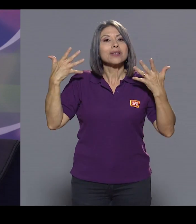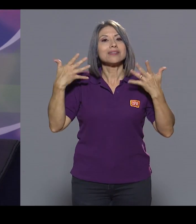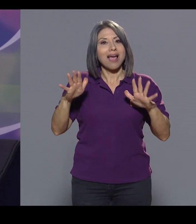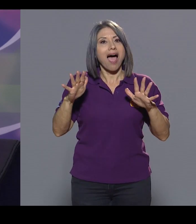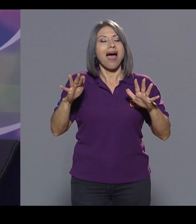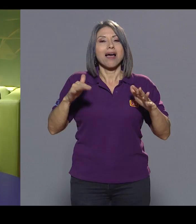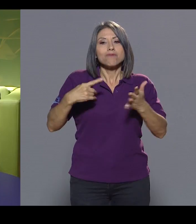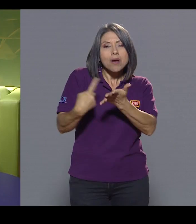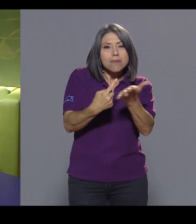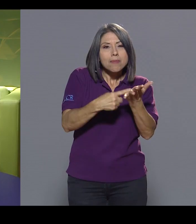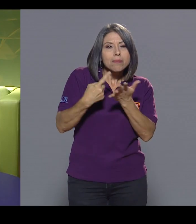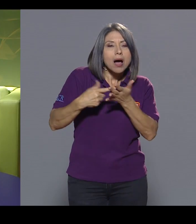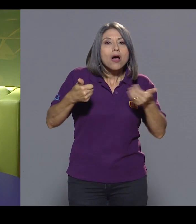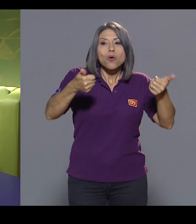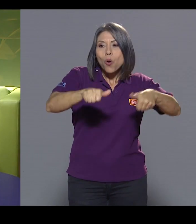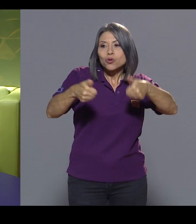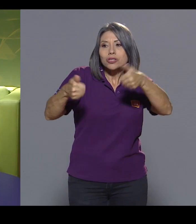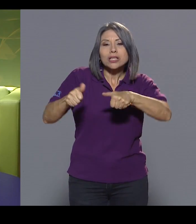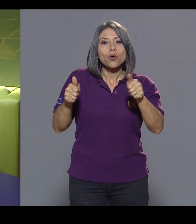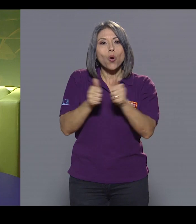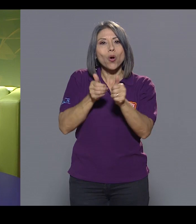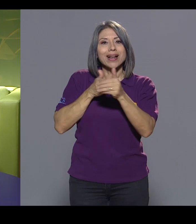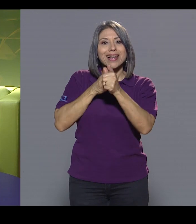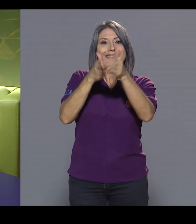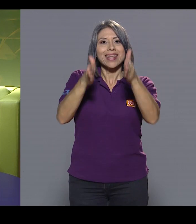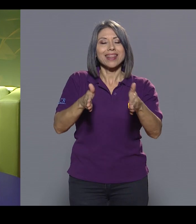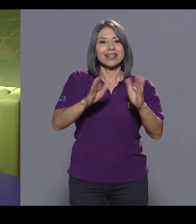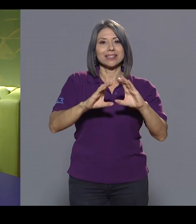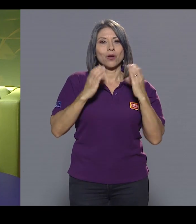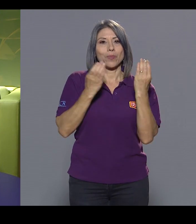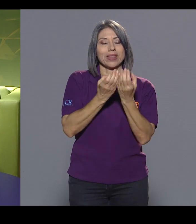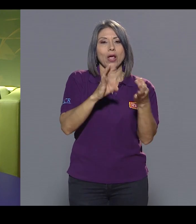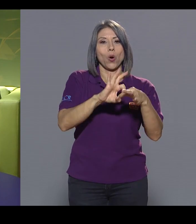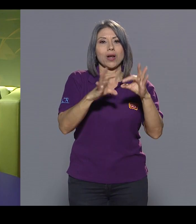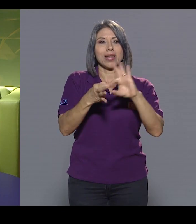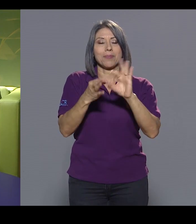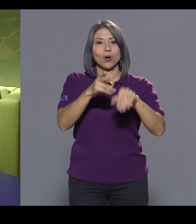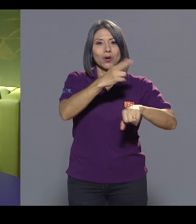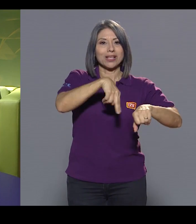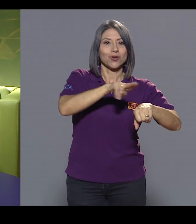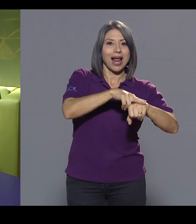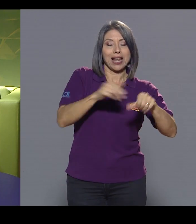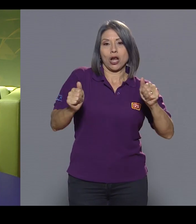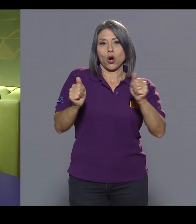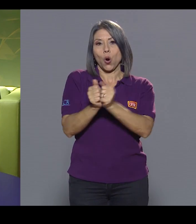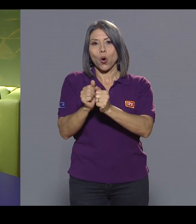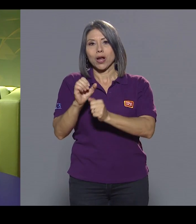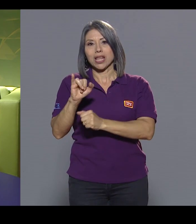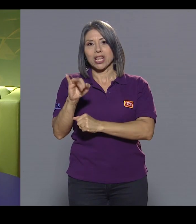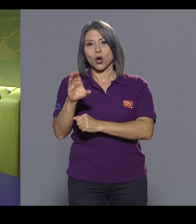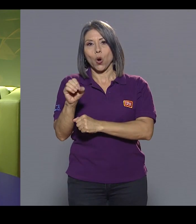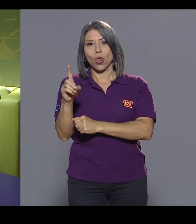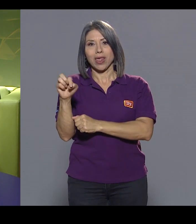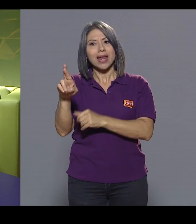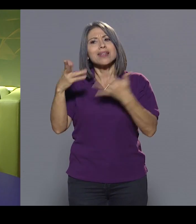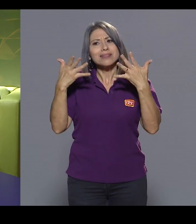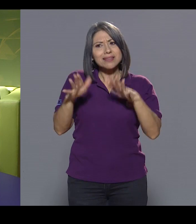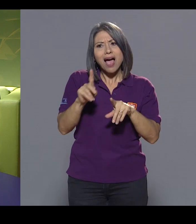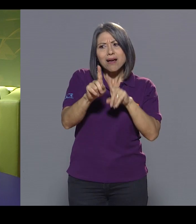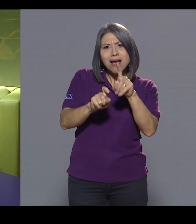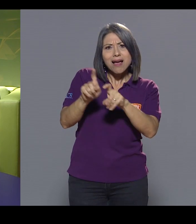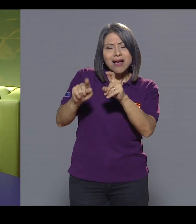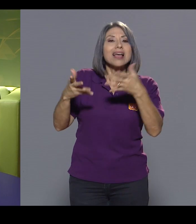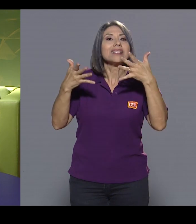un consenso con los líderes del Comité Olímpico Nacional, con el ICODER, se había hecho la consulta y se había